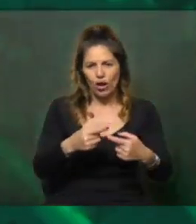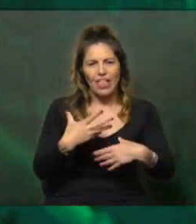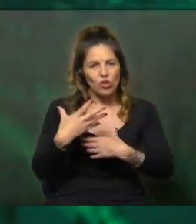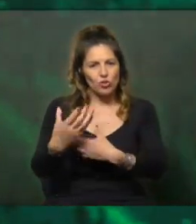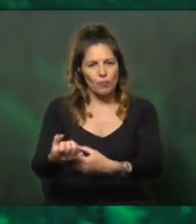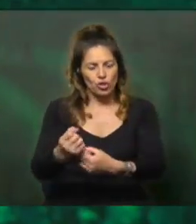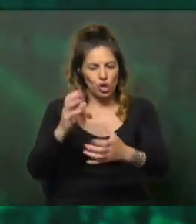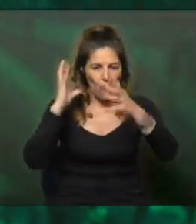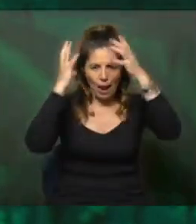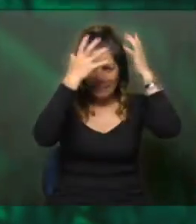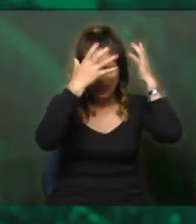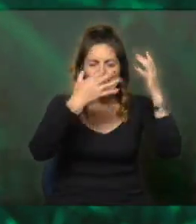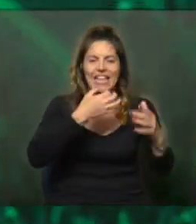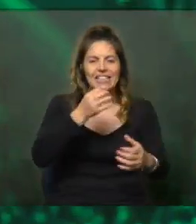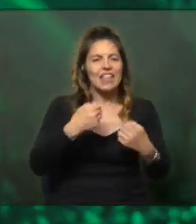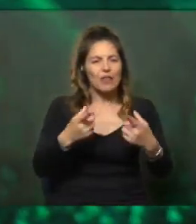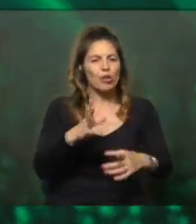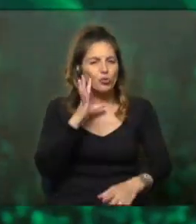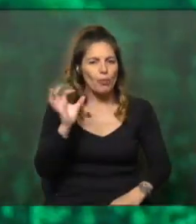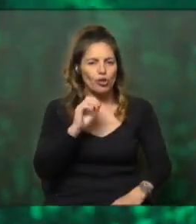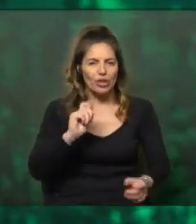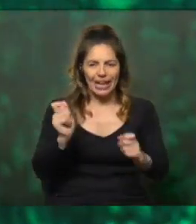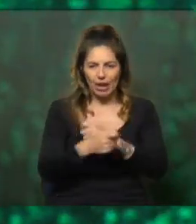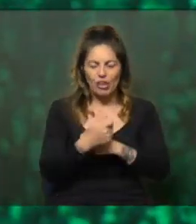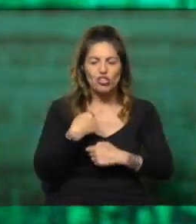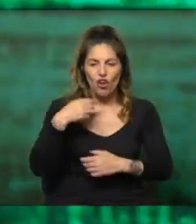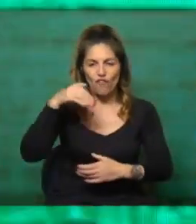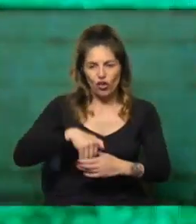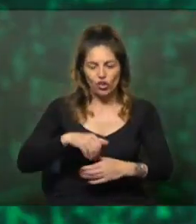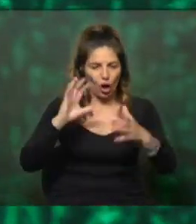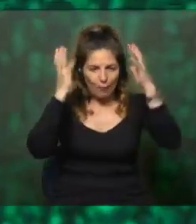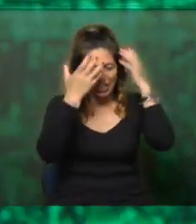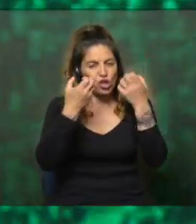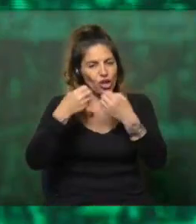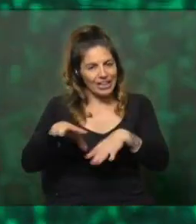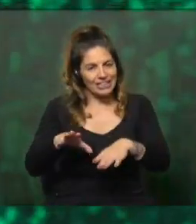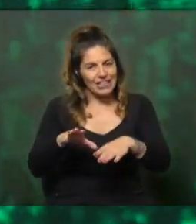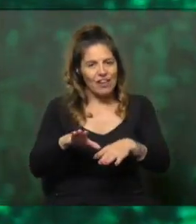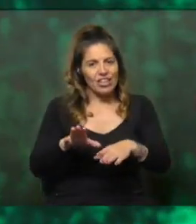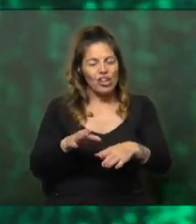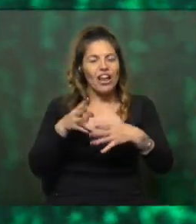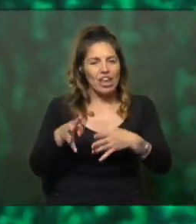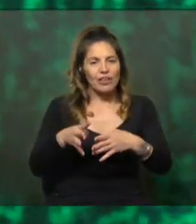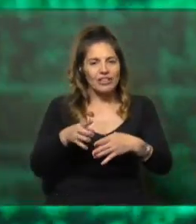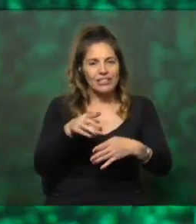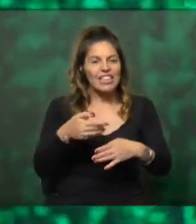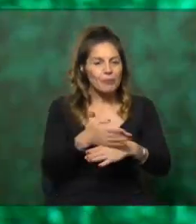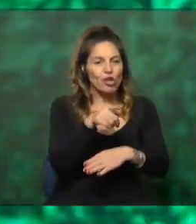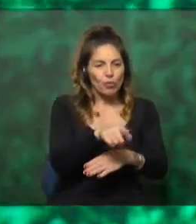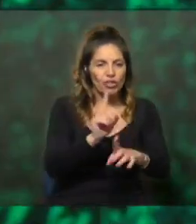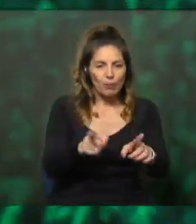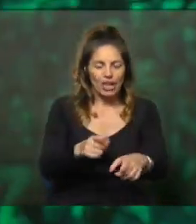a mi ley dice démonos una oportunidad de cambiar Yo voto a mi ley y si no queres abandonar la batalla y resignarte también te pido que vos lo